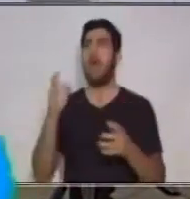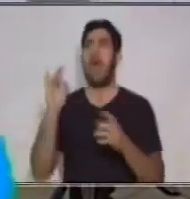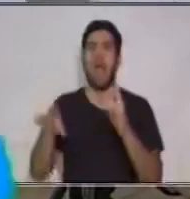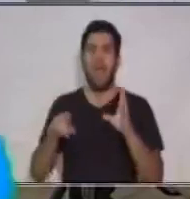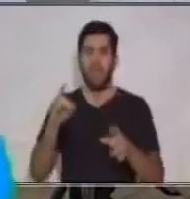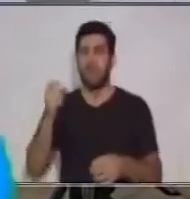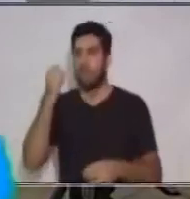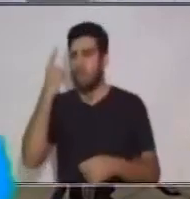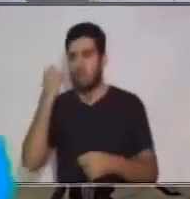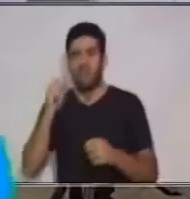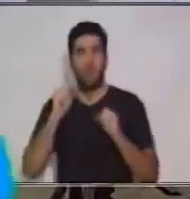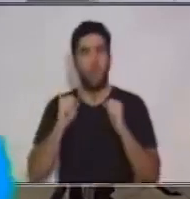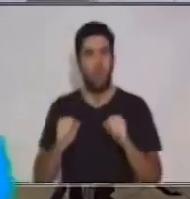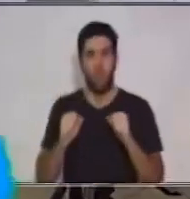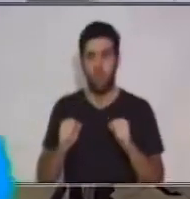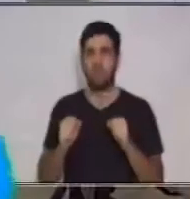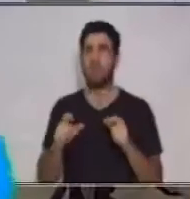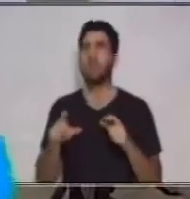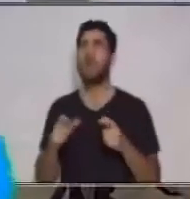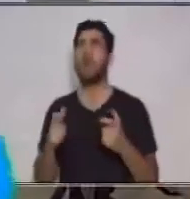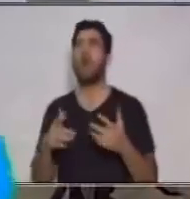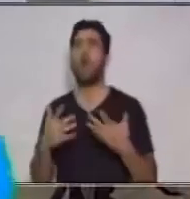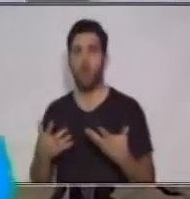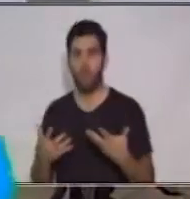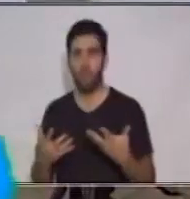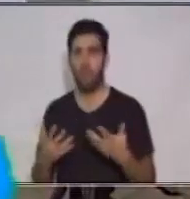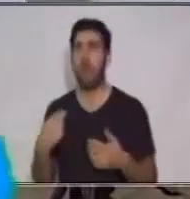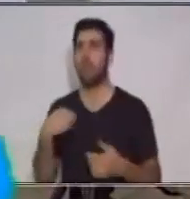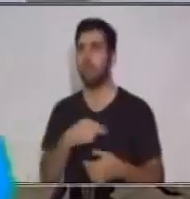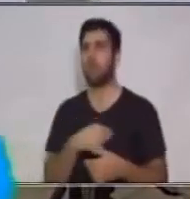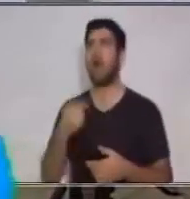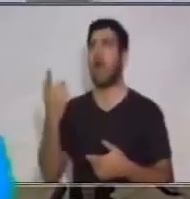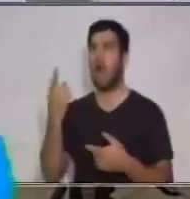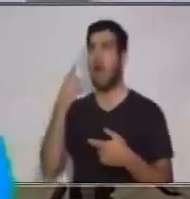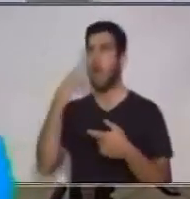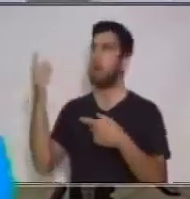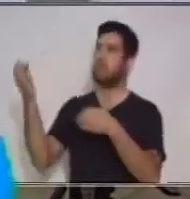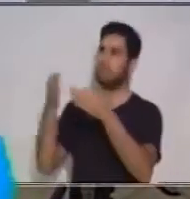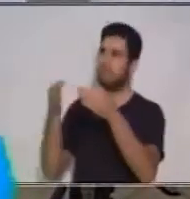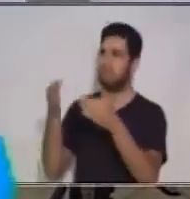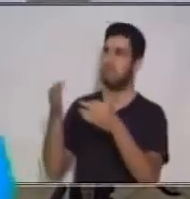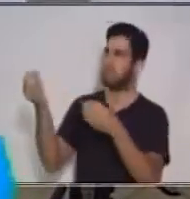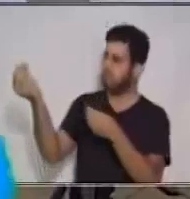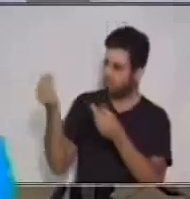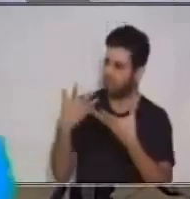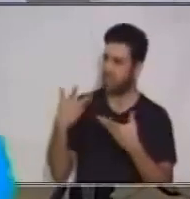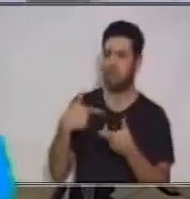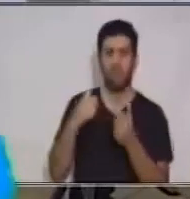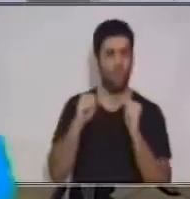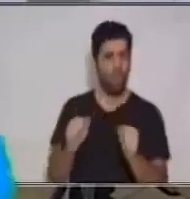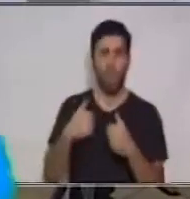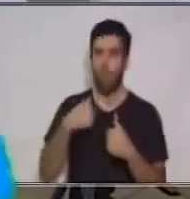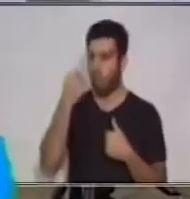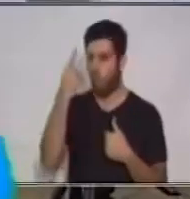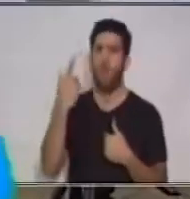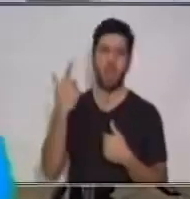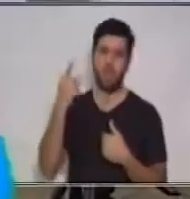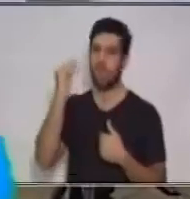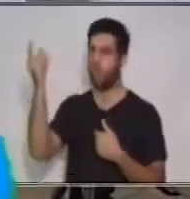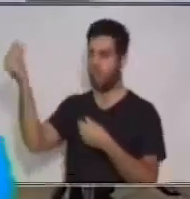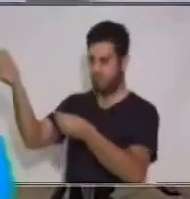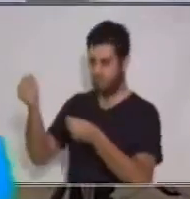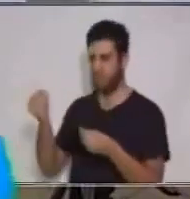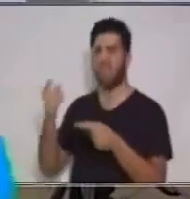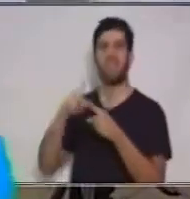cuesta entender el punto en el cual quieren darnos o nos quieren transmitir el mensaje. Entonces